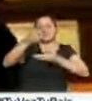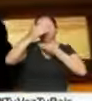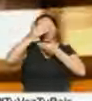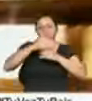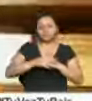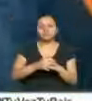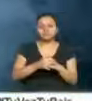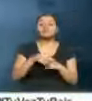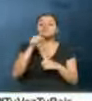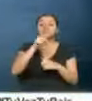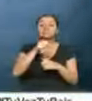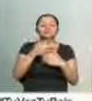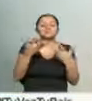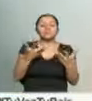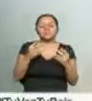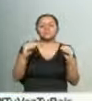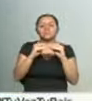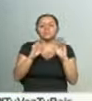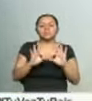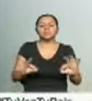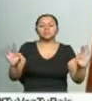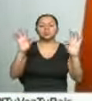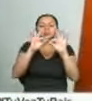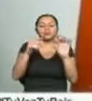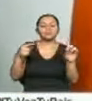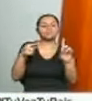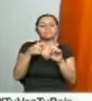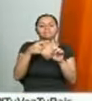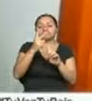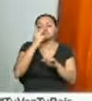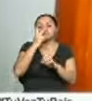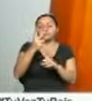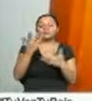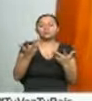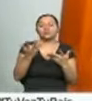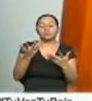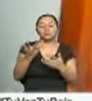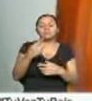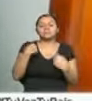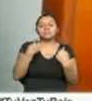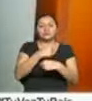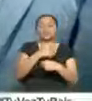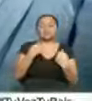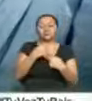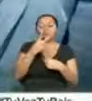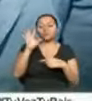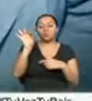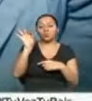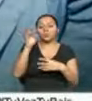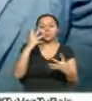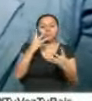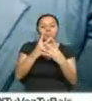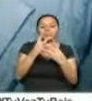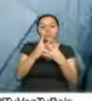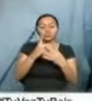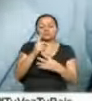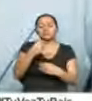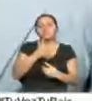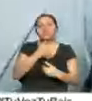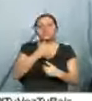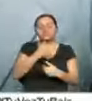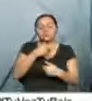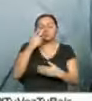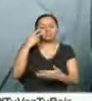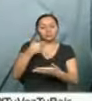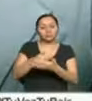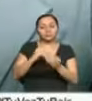Uno de los operativos más importantes, Huracán, se desarrolló en marzo, con un total de 9 detenidos, gran cantidad de evidencias y